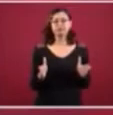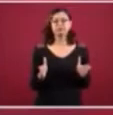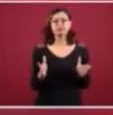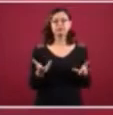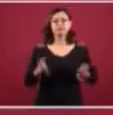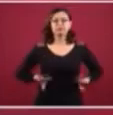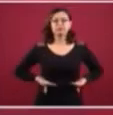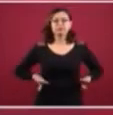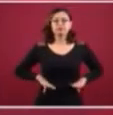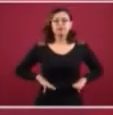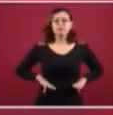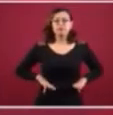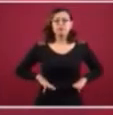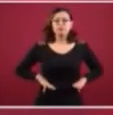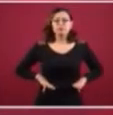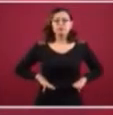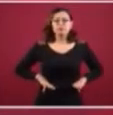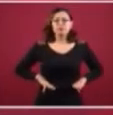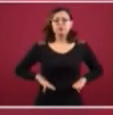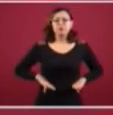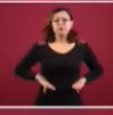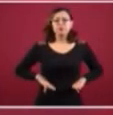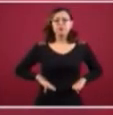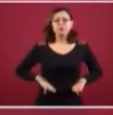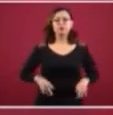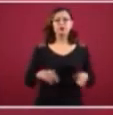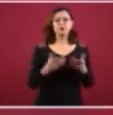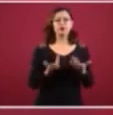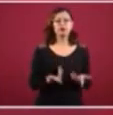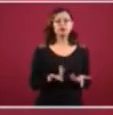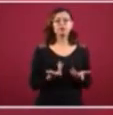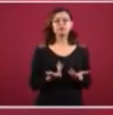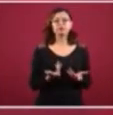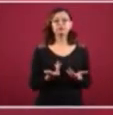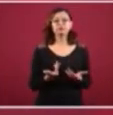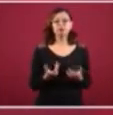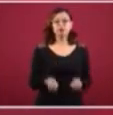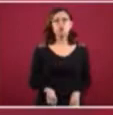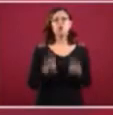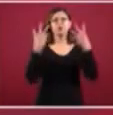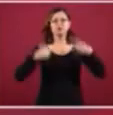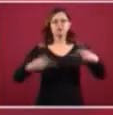de los índices de letalidad